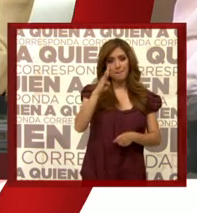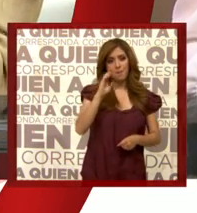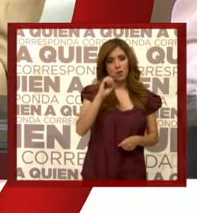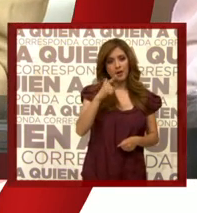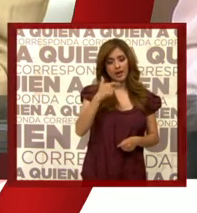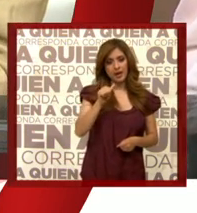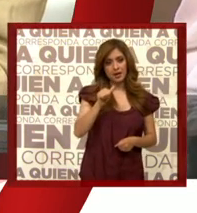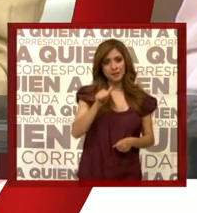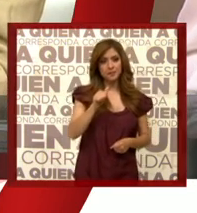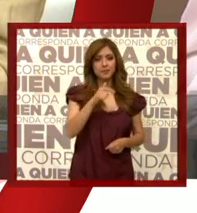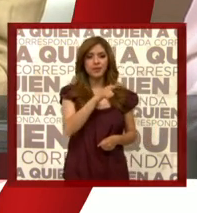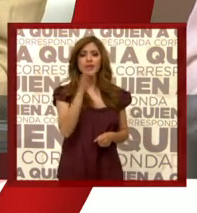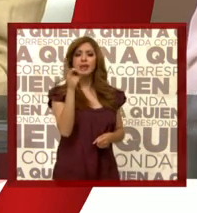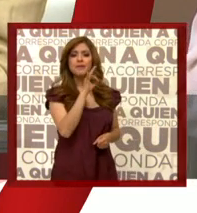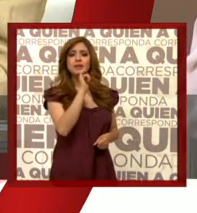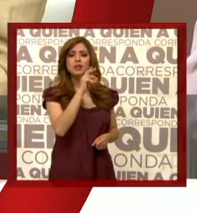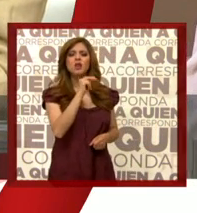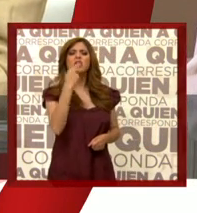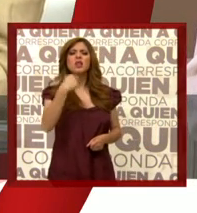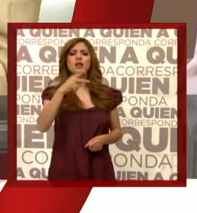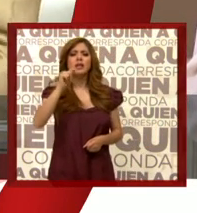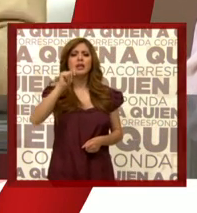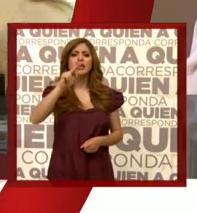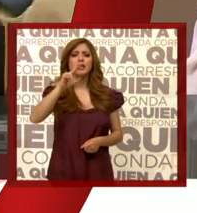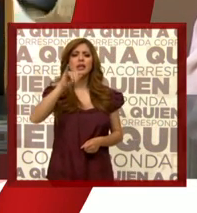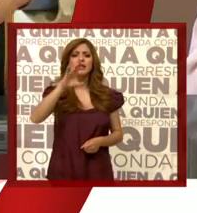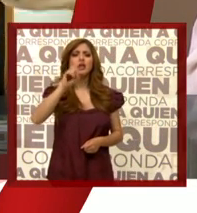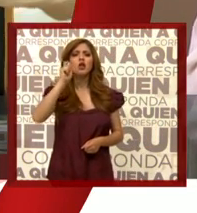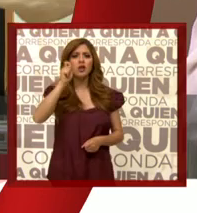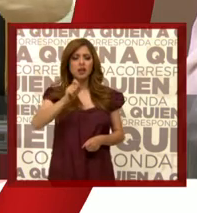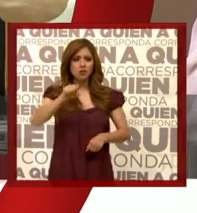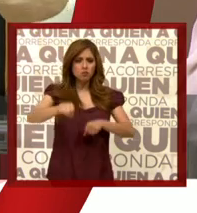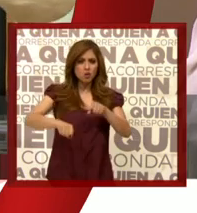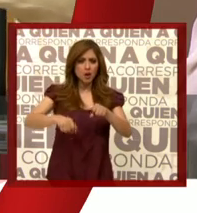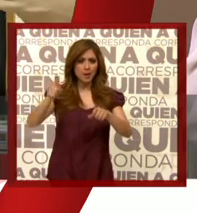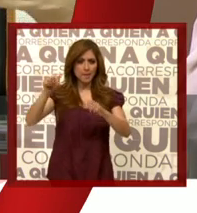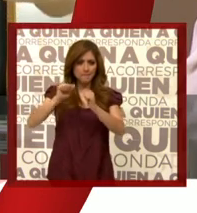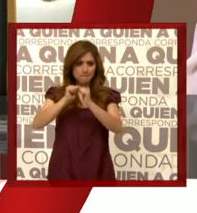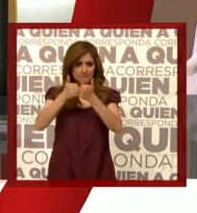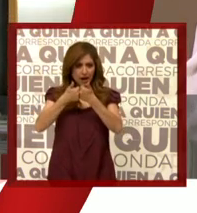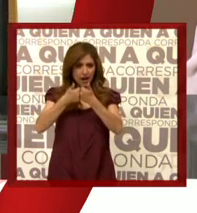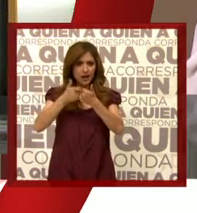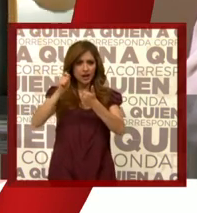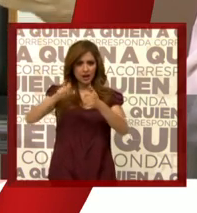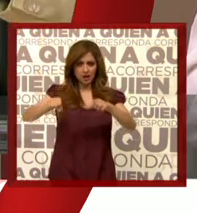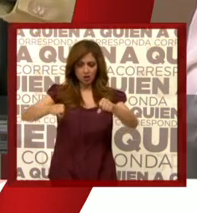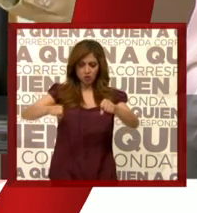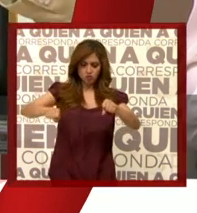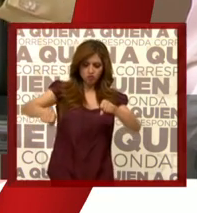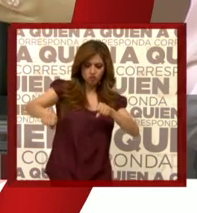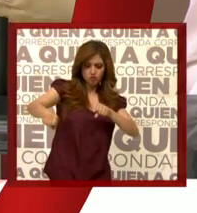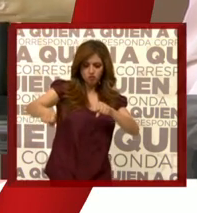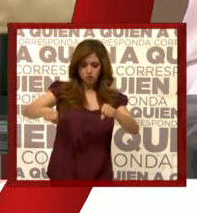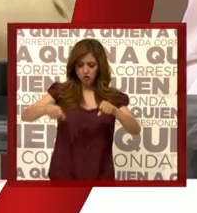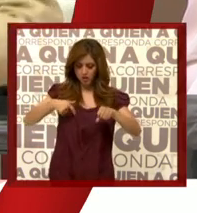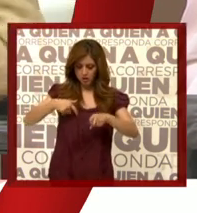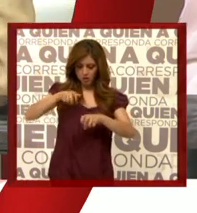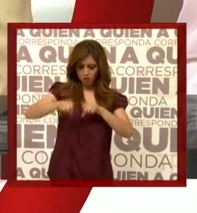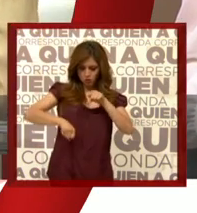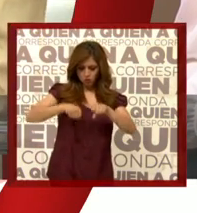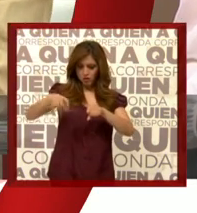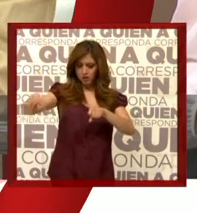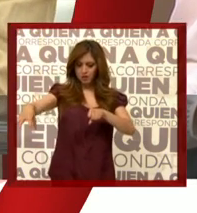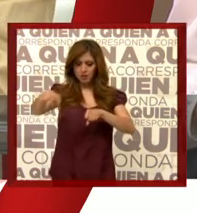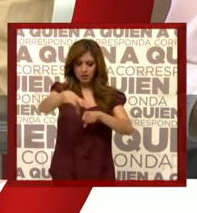casualidad está, ¿no? El triciclo es aquel clásico de panadero, demás, que van con toda la carga de la mercancía al frente y van